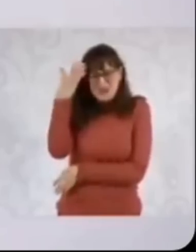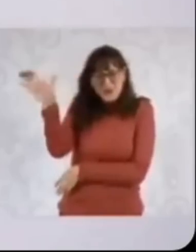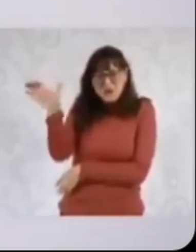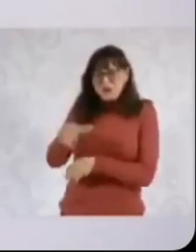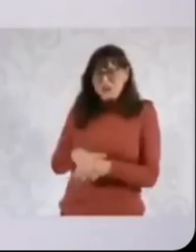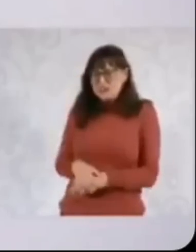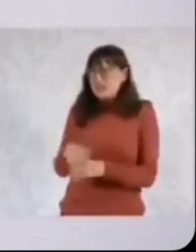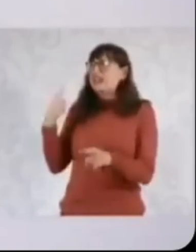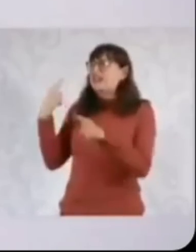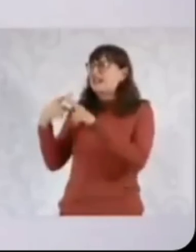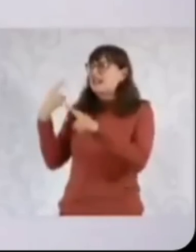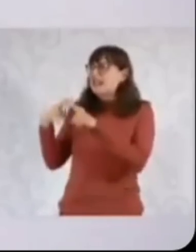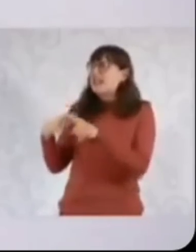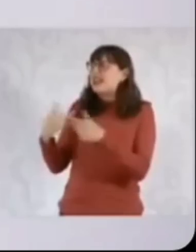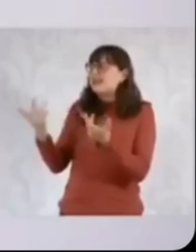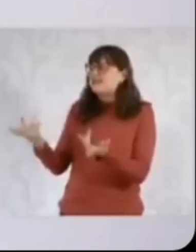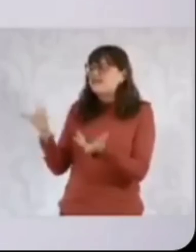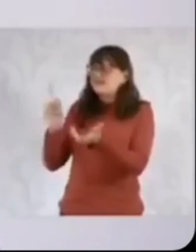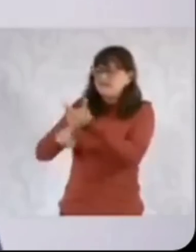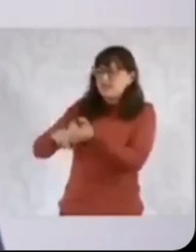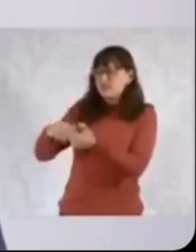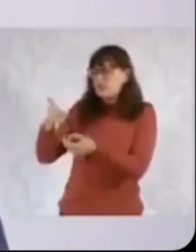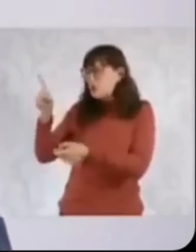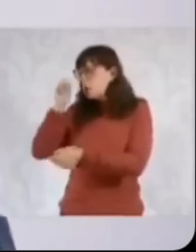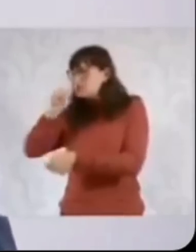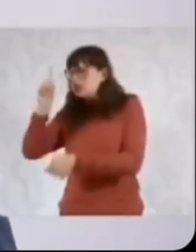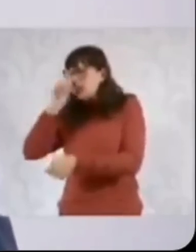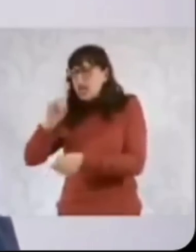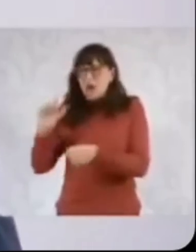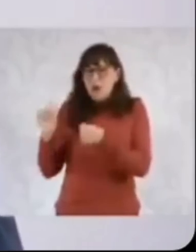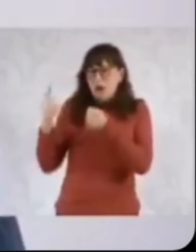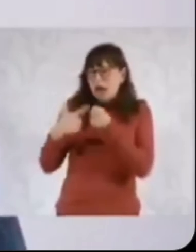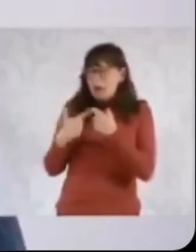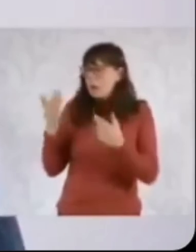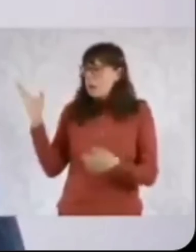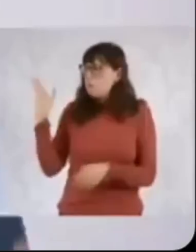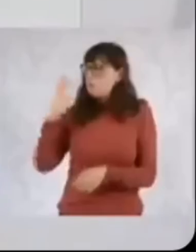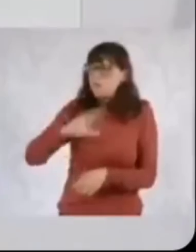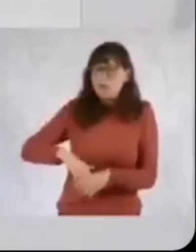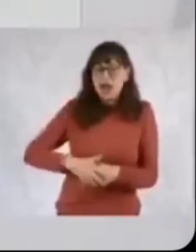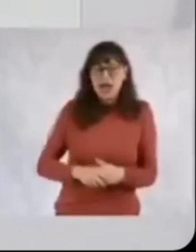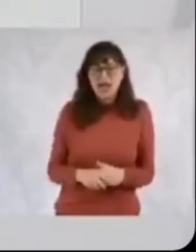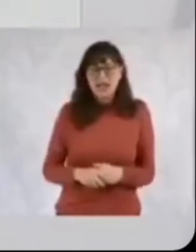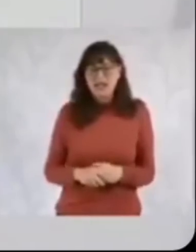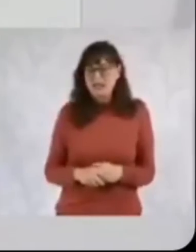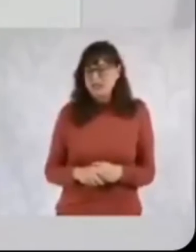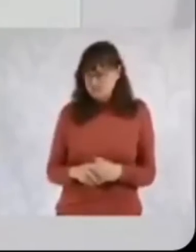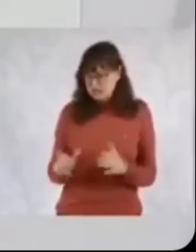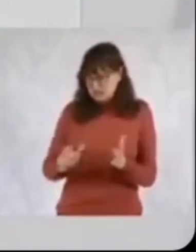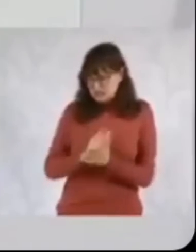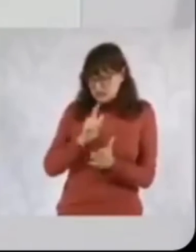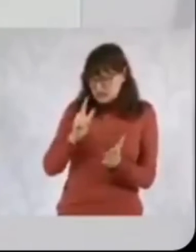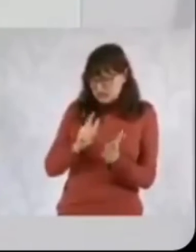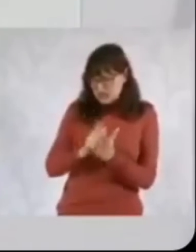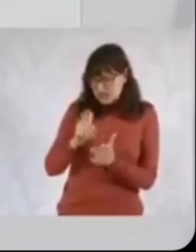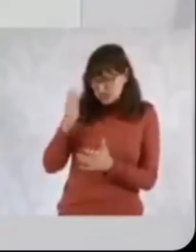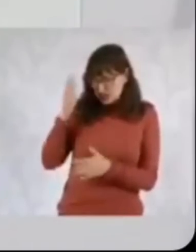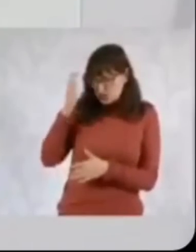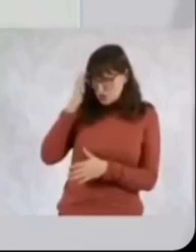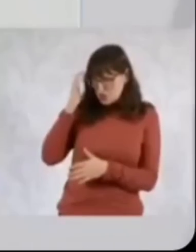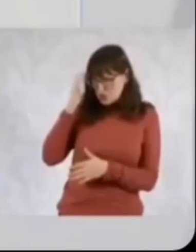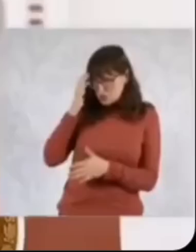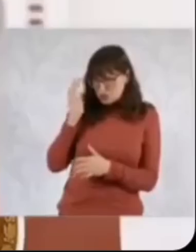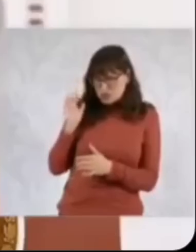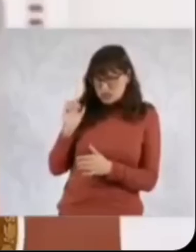al senador Fernández Noroña, provocación por parte de un porro de Norma